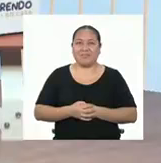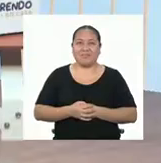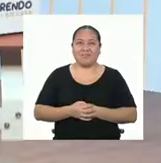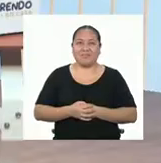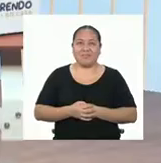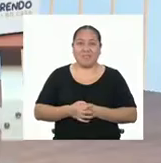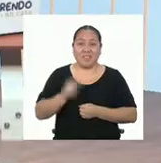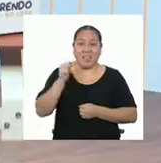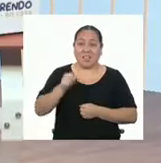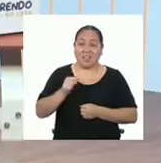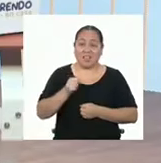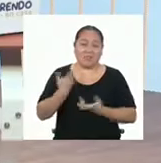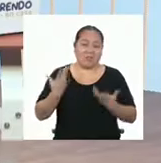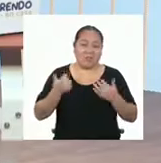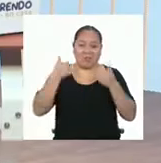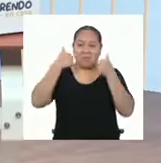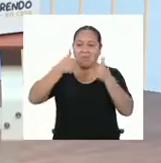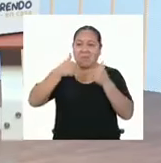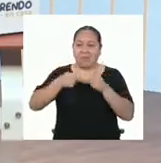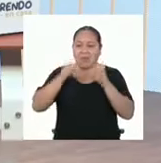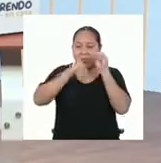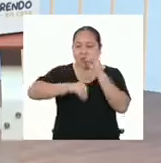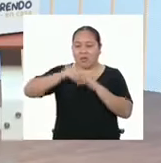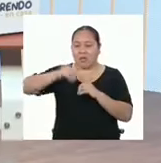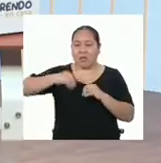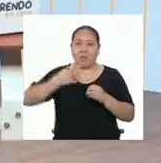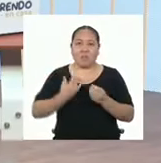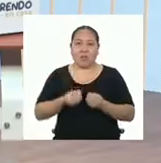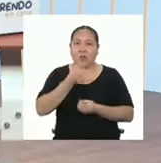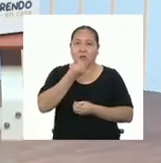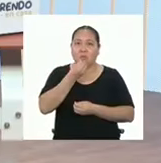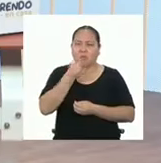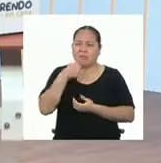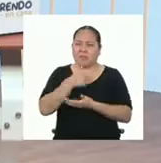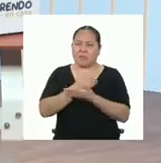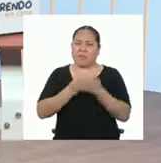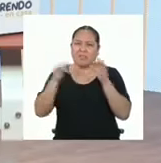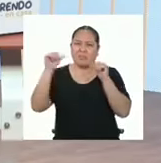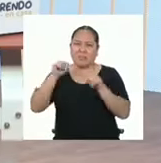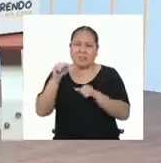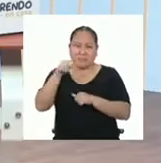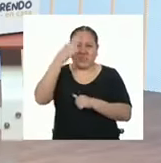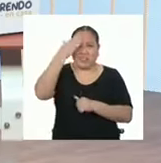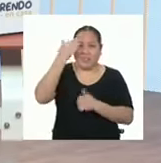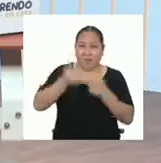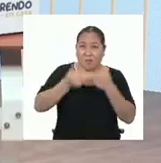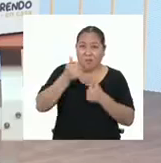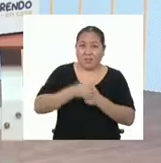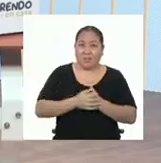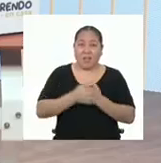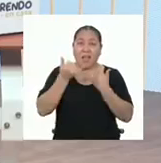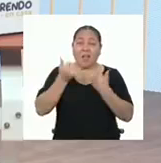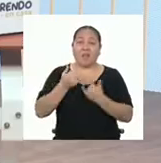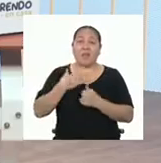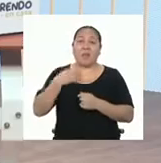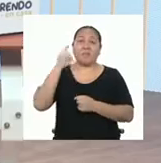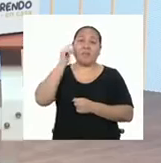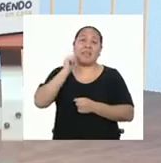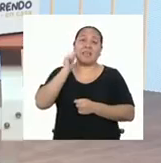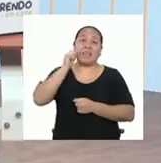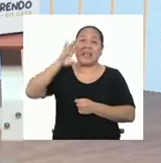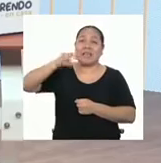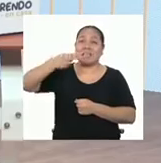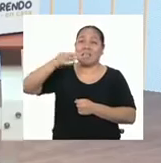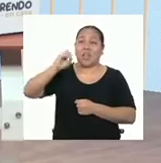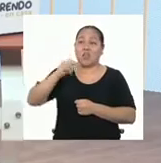Todo esto de tener éxito plantando mi propia comida tiene su parte mala ¿Y saben cuál es? Que ahora mi tía Charo y mi